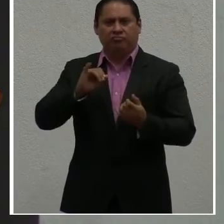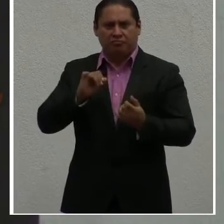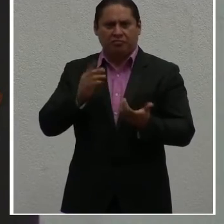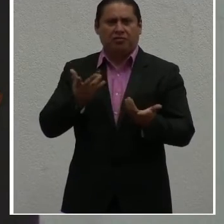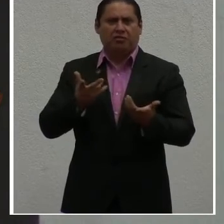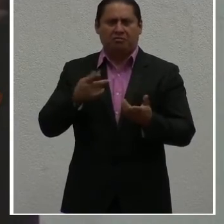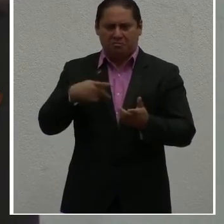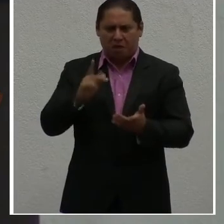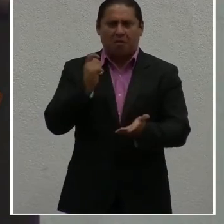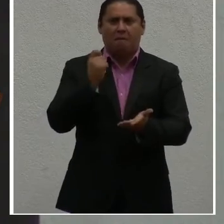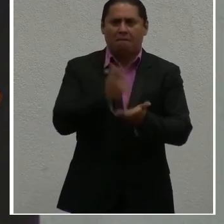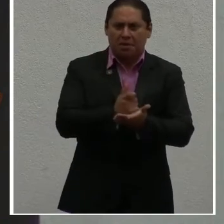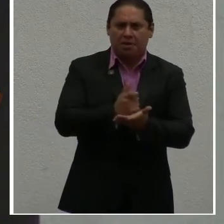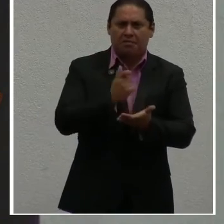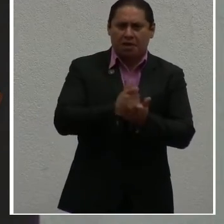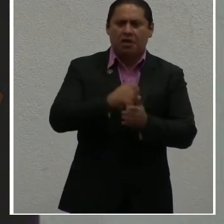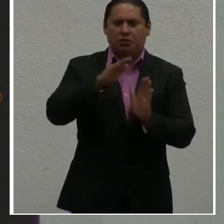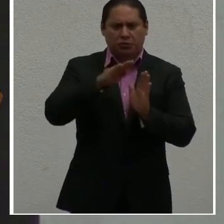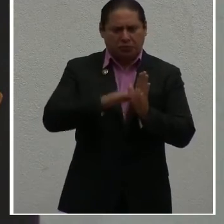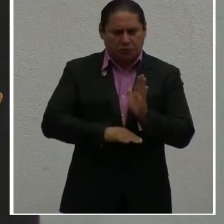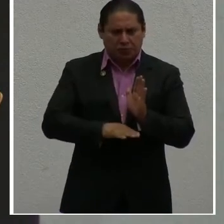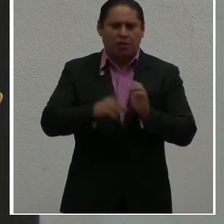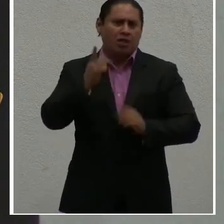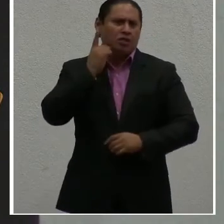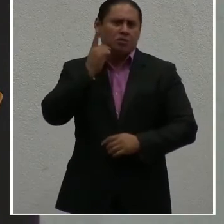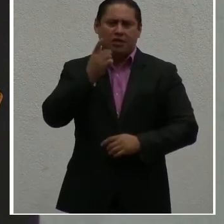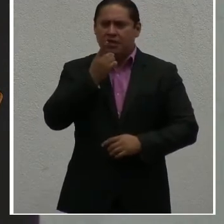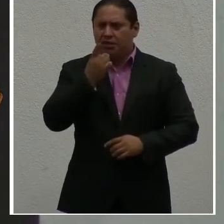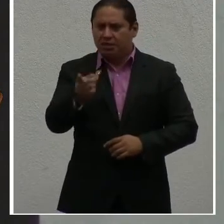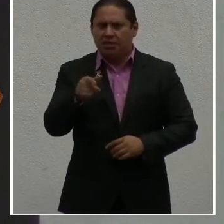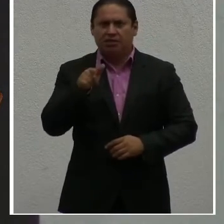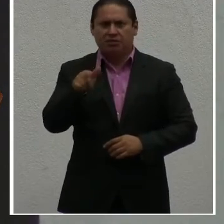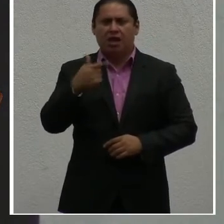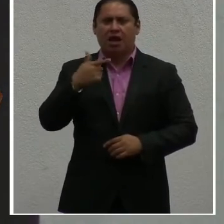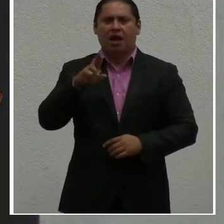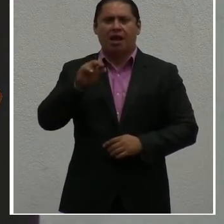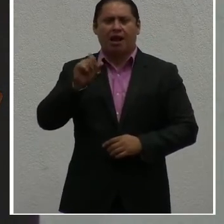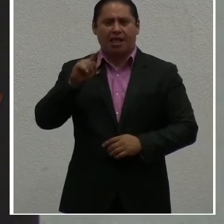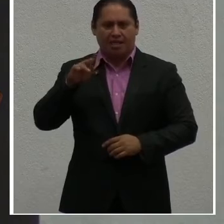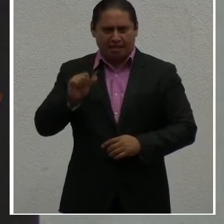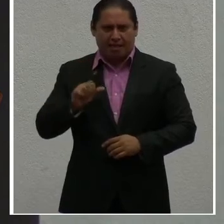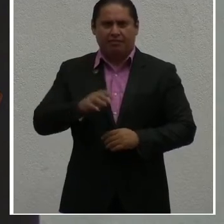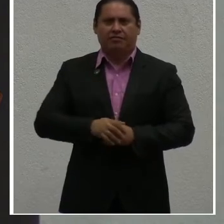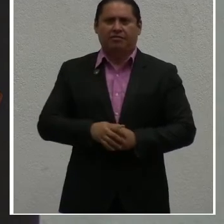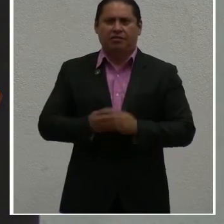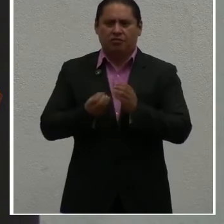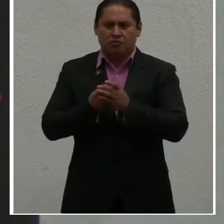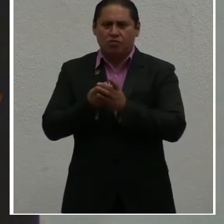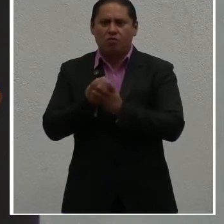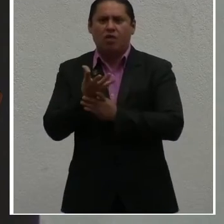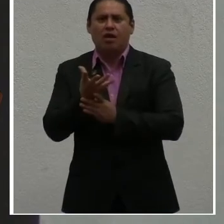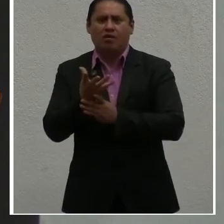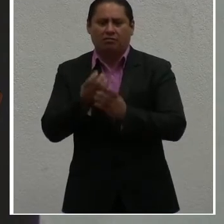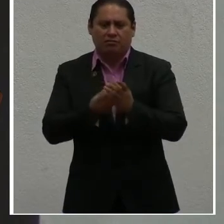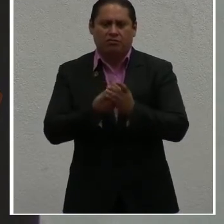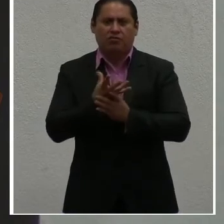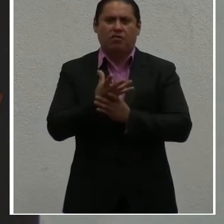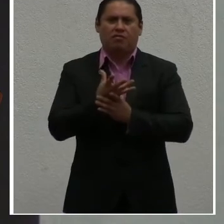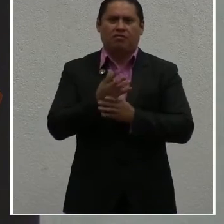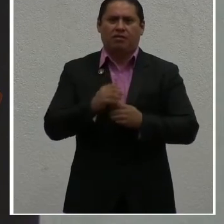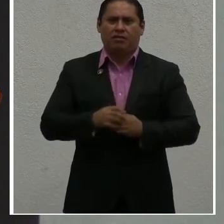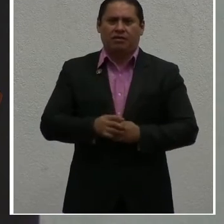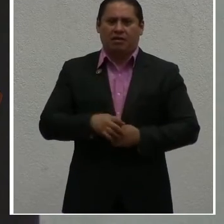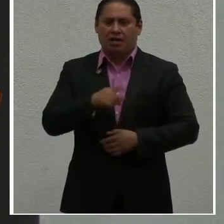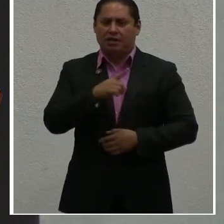pagan. Y estoy de acuerdo con lo que dice el diputado Granda, actualizar, no es lo mismo 100